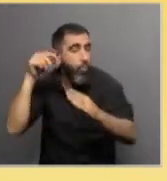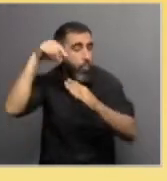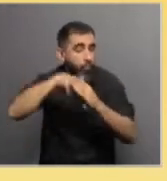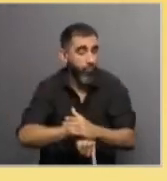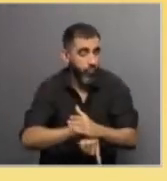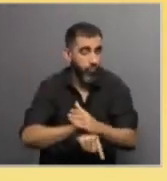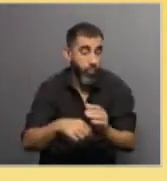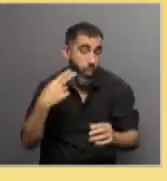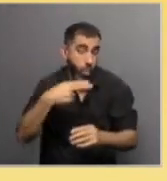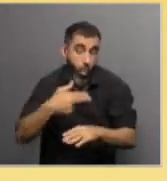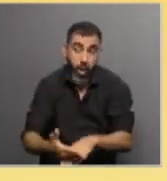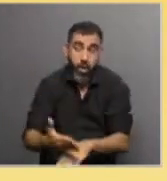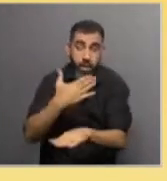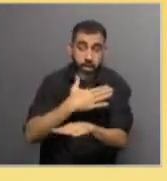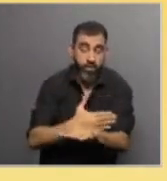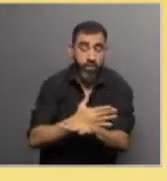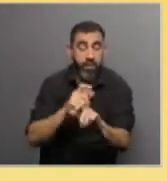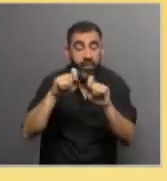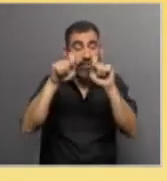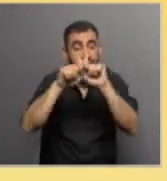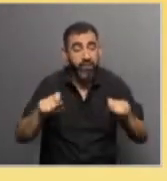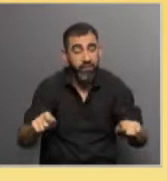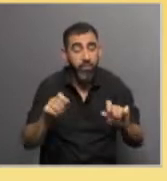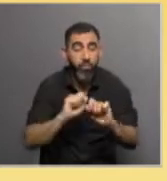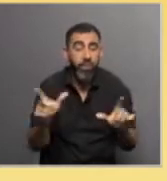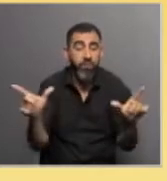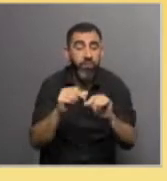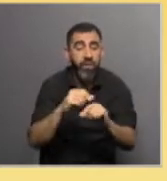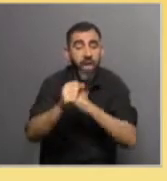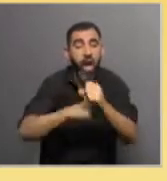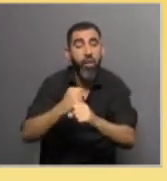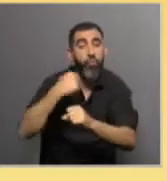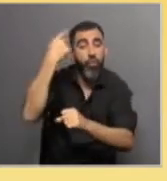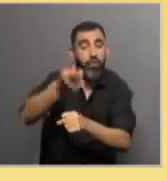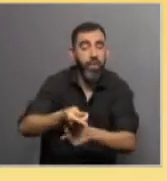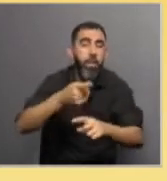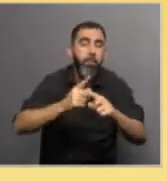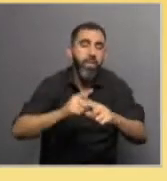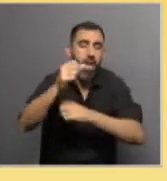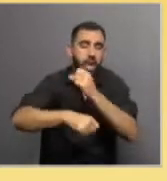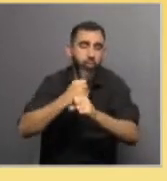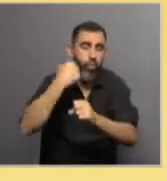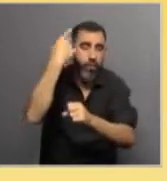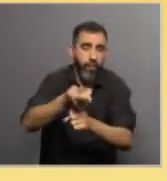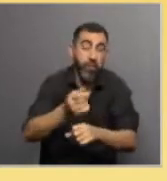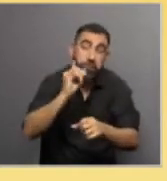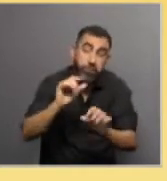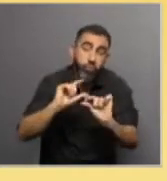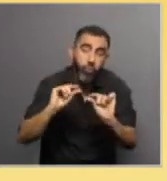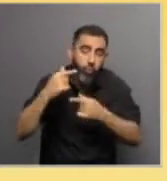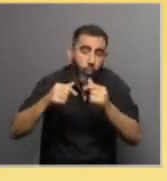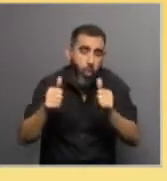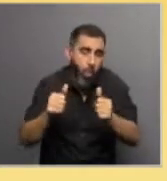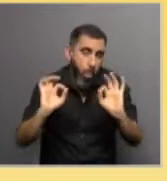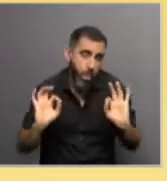algo inédito, la tesis de maestría se estaría defendiendo el año que viene, a mediados del año que viene, si todo va